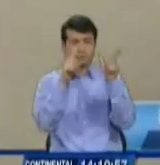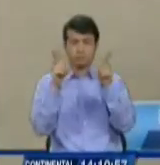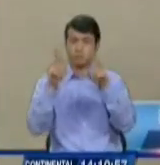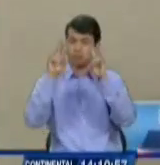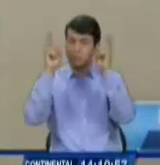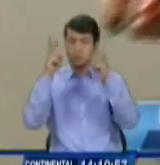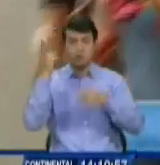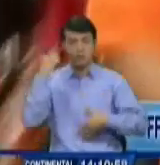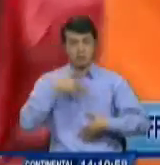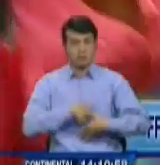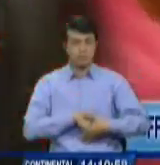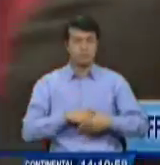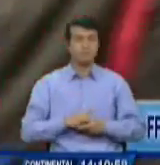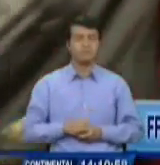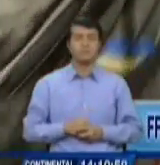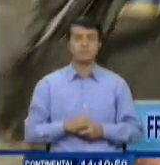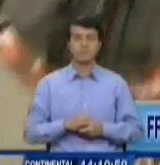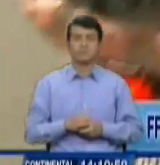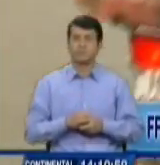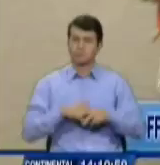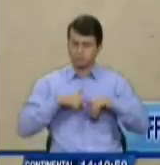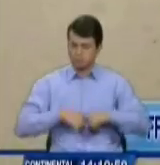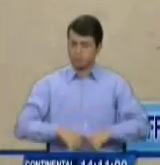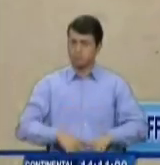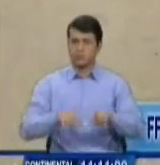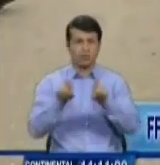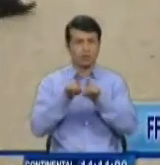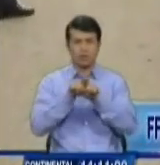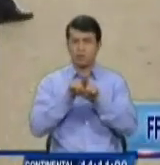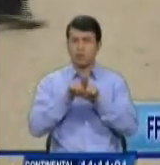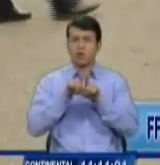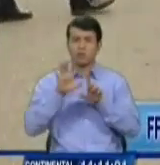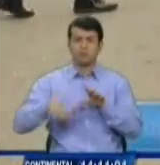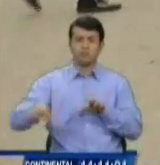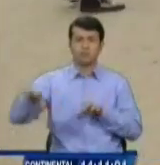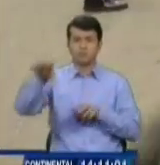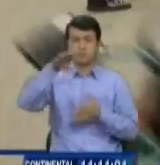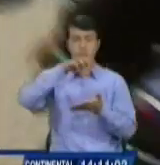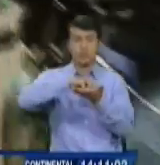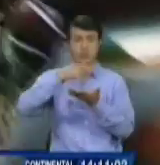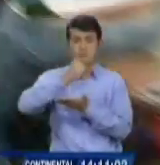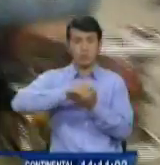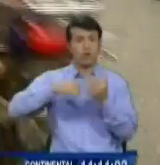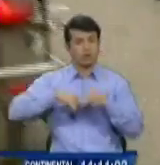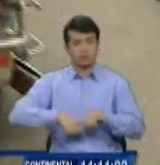realizando. Los operativos se replicarán en distintos puntos de la provincia del